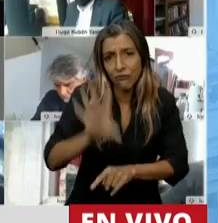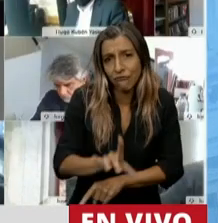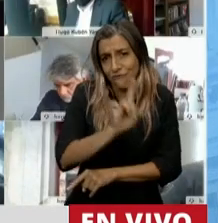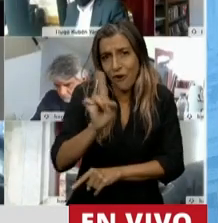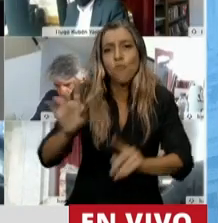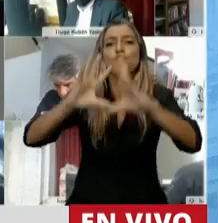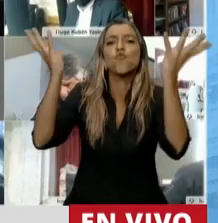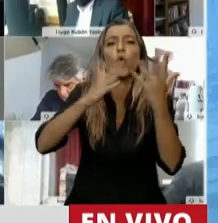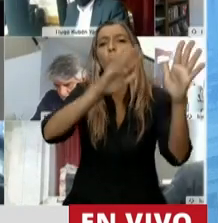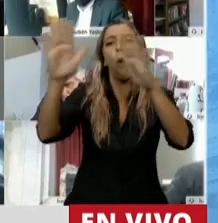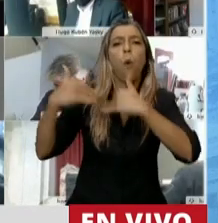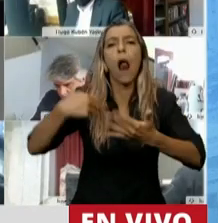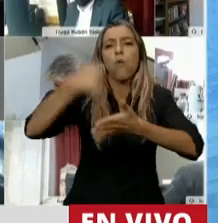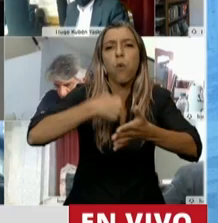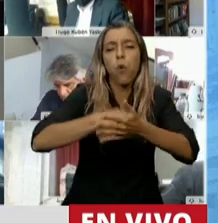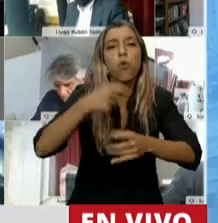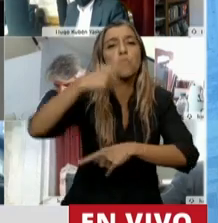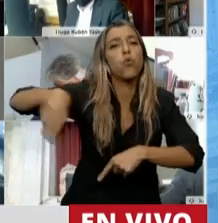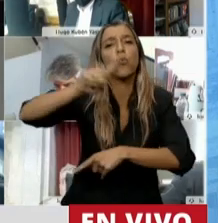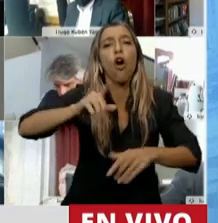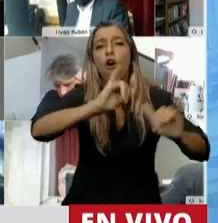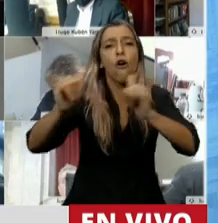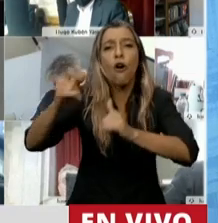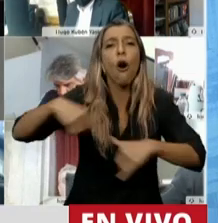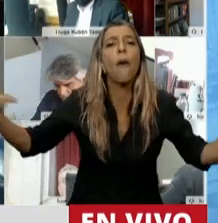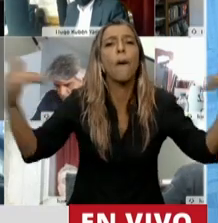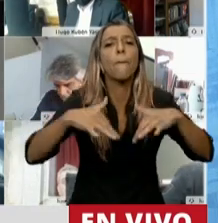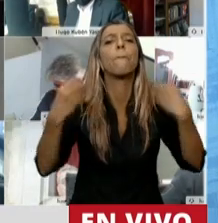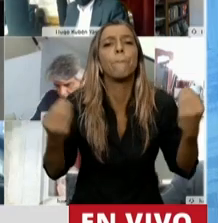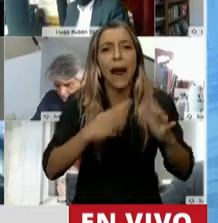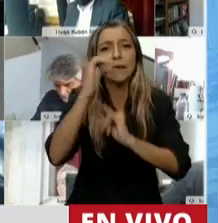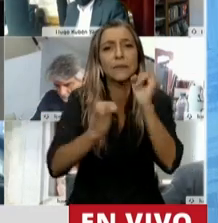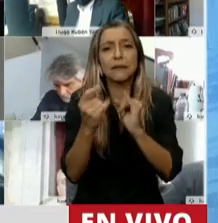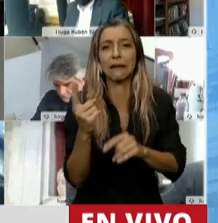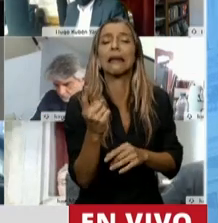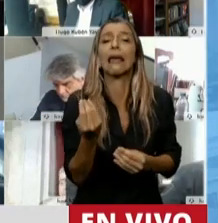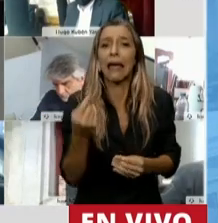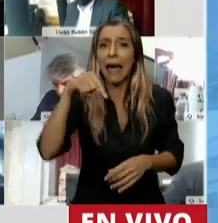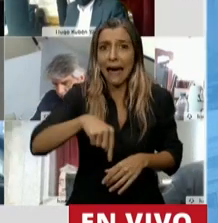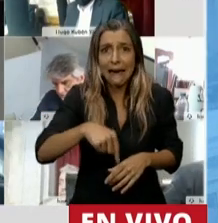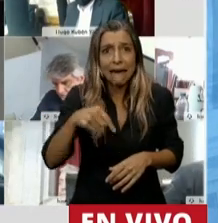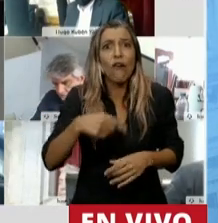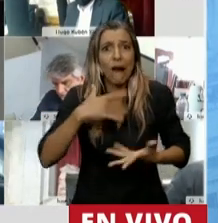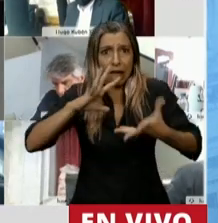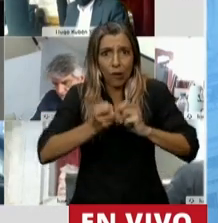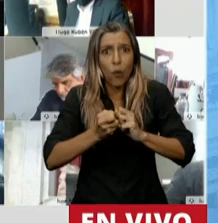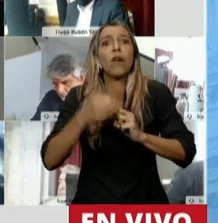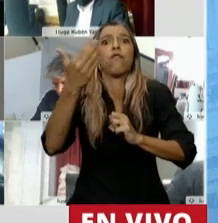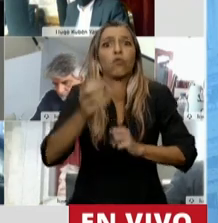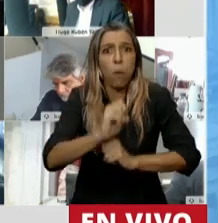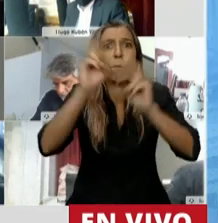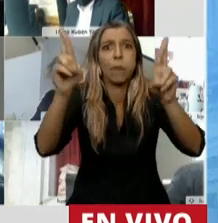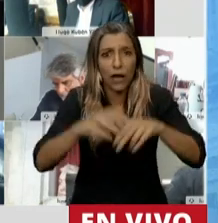vinieron a nosotros a decirnos, no nos están arruinando solo el futuro, nos están arruinando el presente. Y vinieron